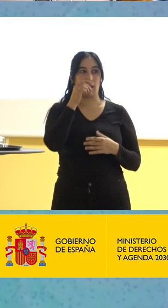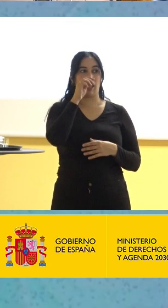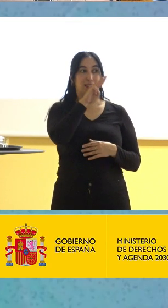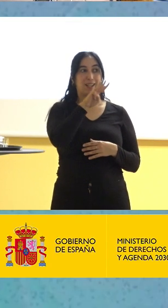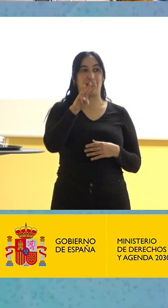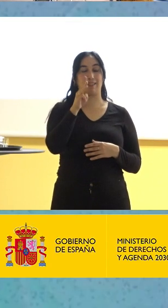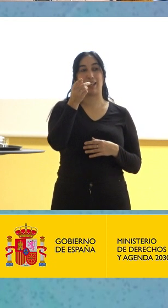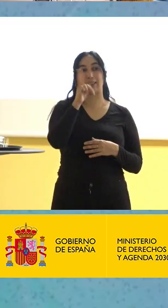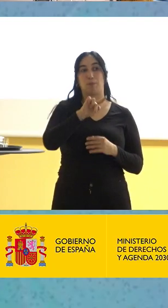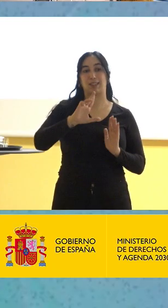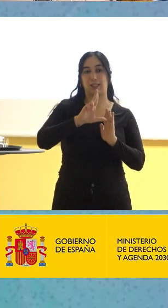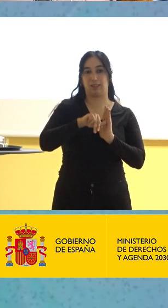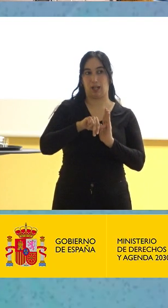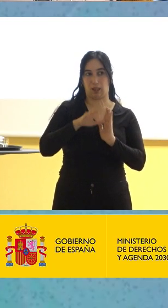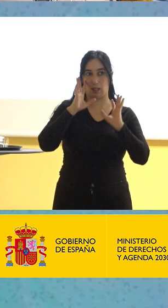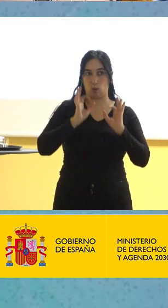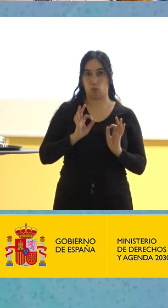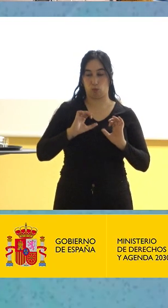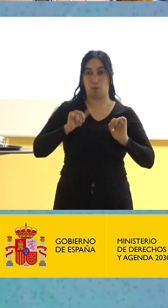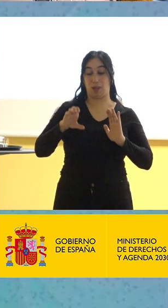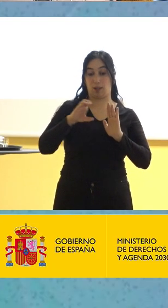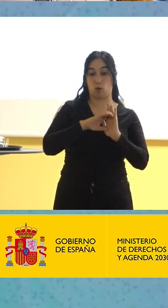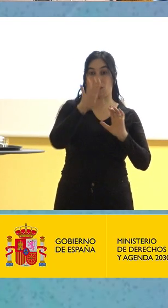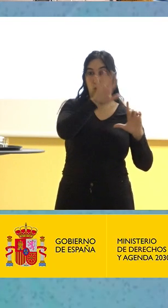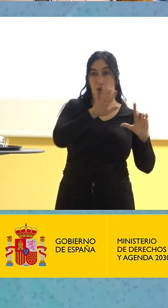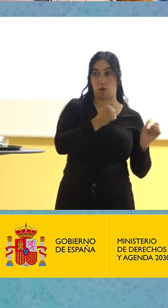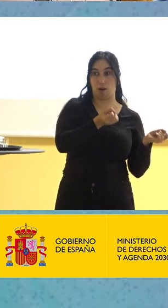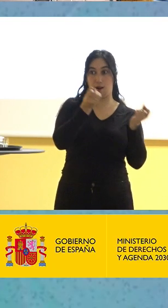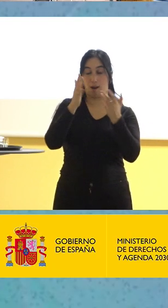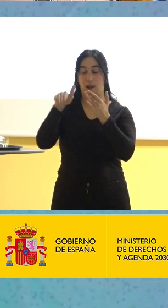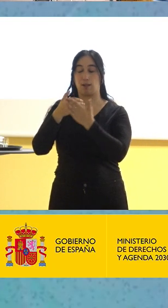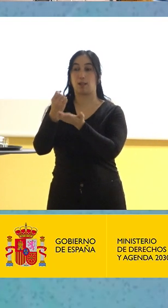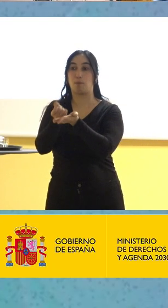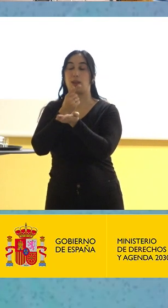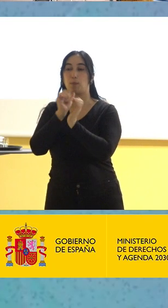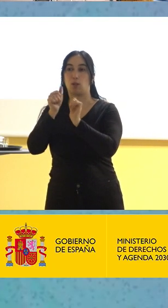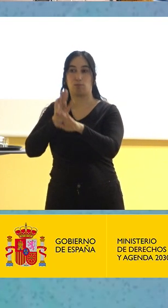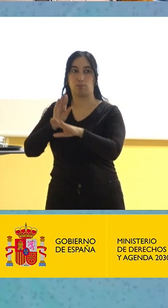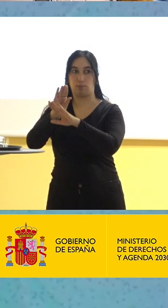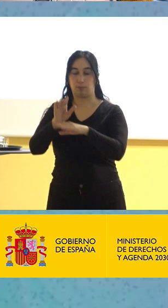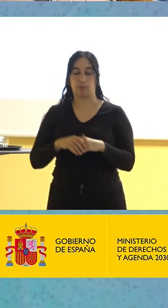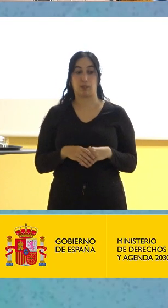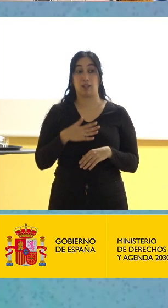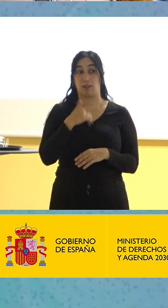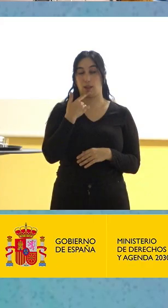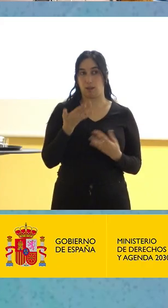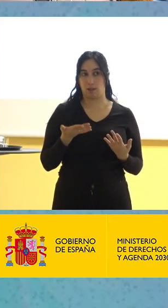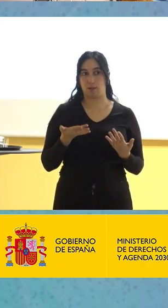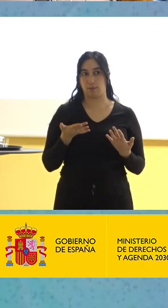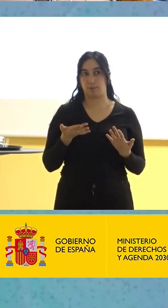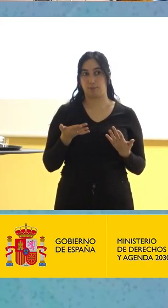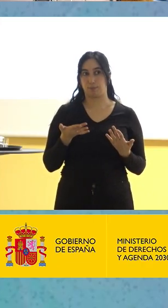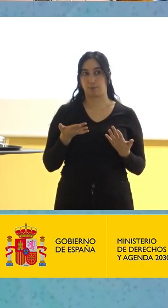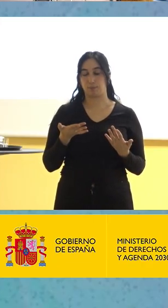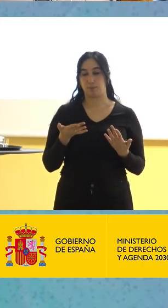33 meses desde que se da el Código Nacional hasta que este medicamento se financia, ¿no? Lo cual digamos,